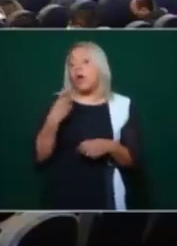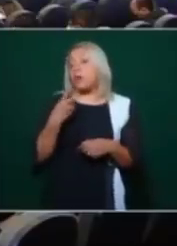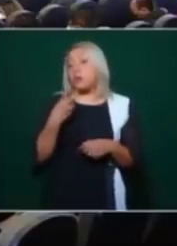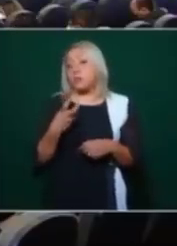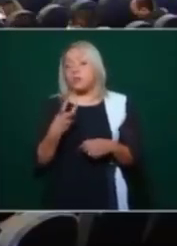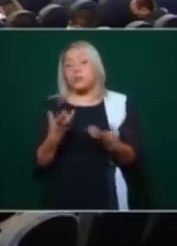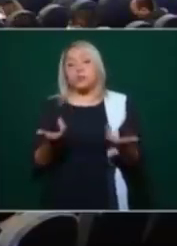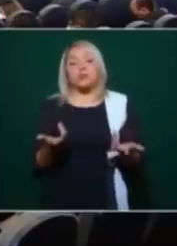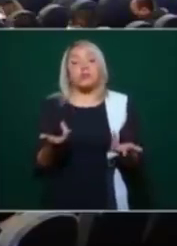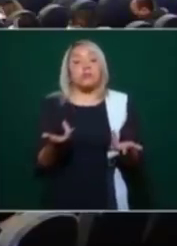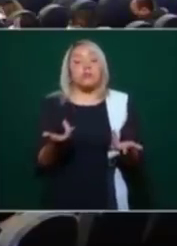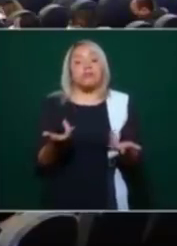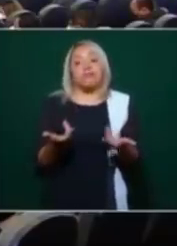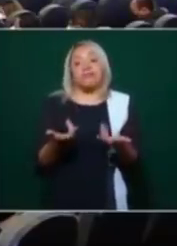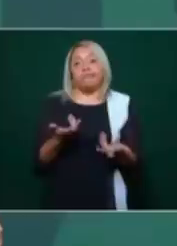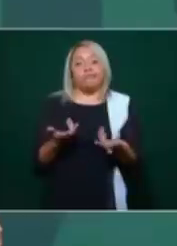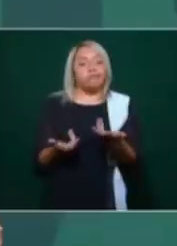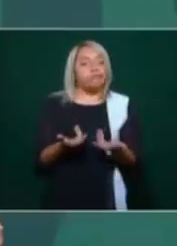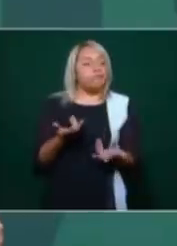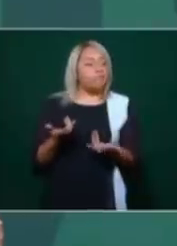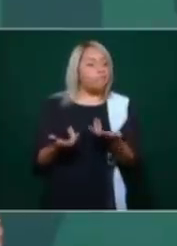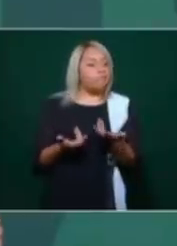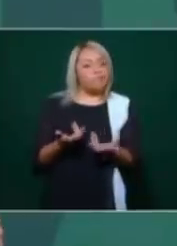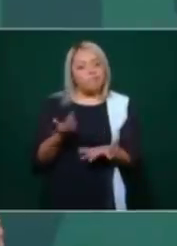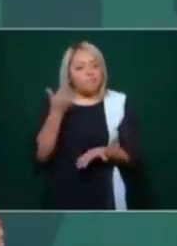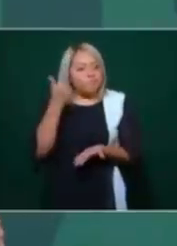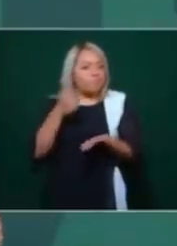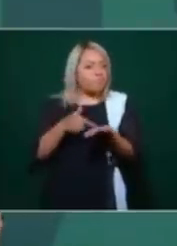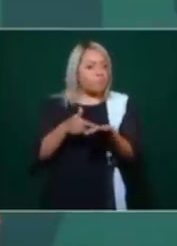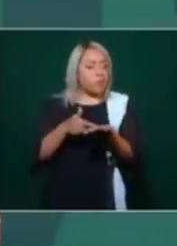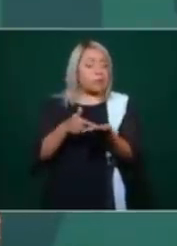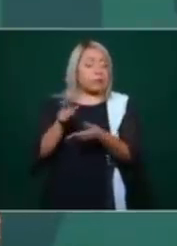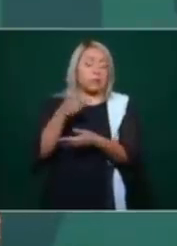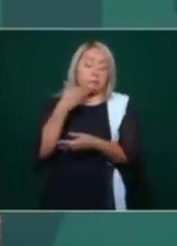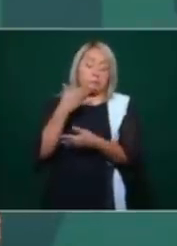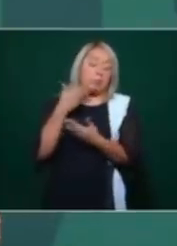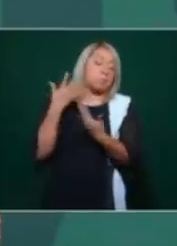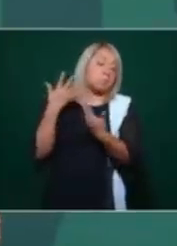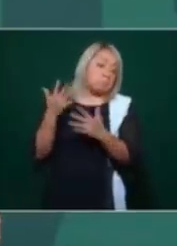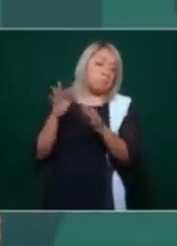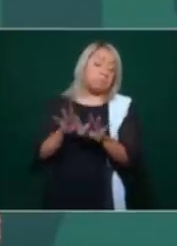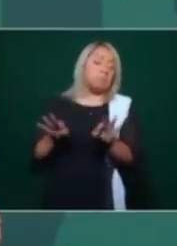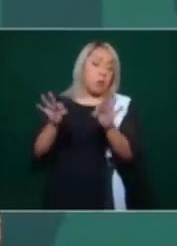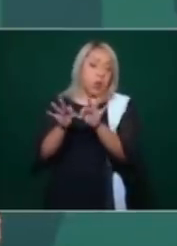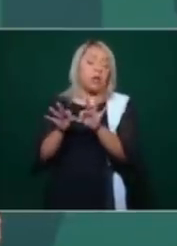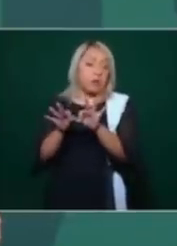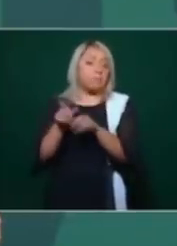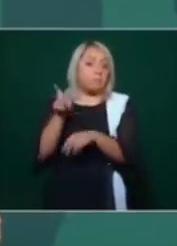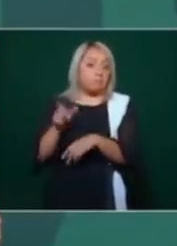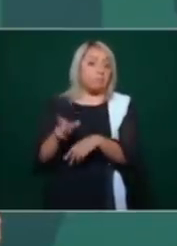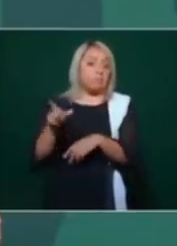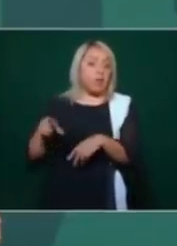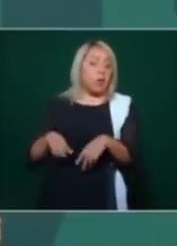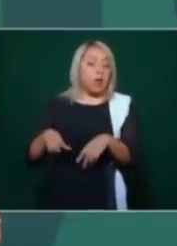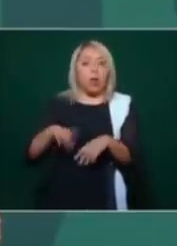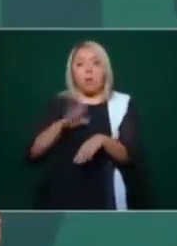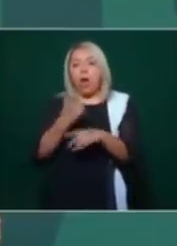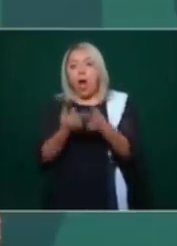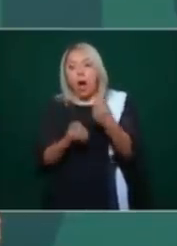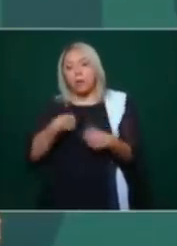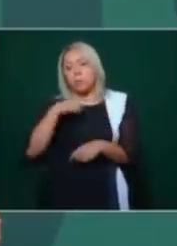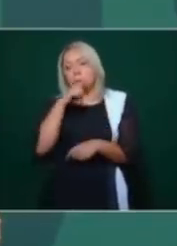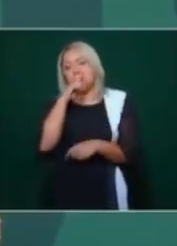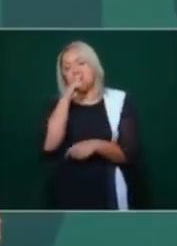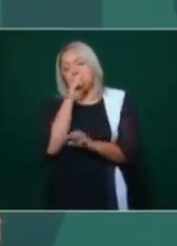de destacarse, por lo general o se quedan callados